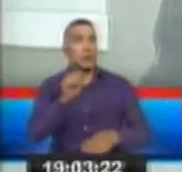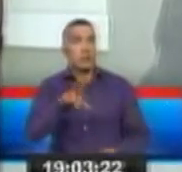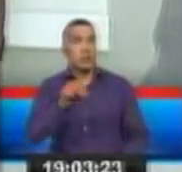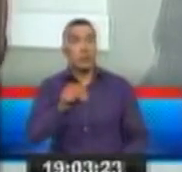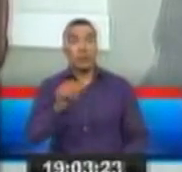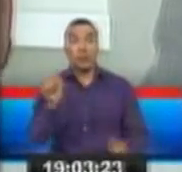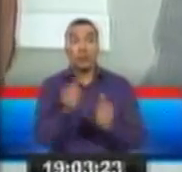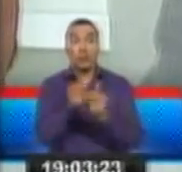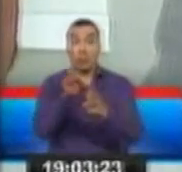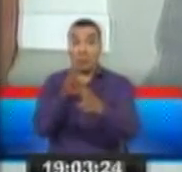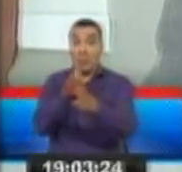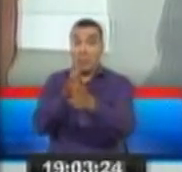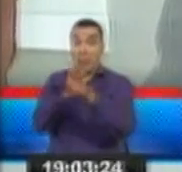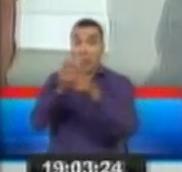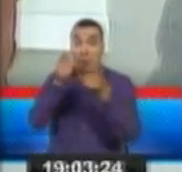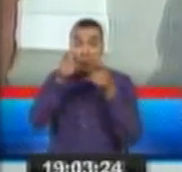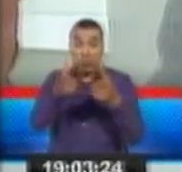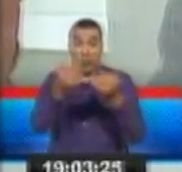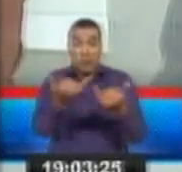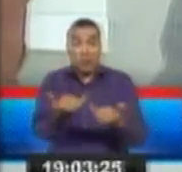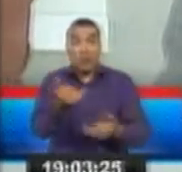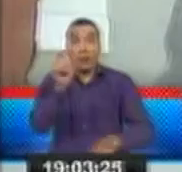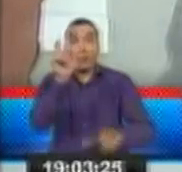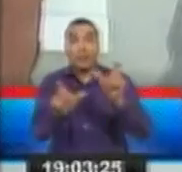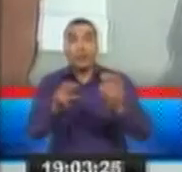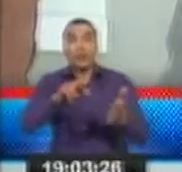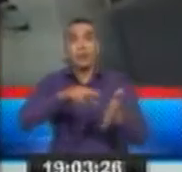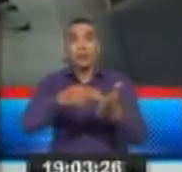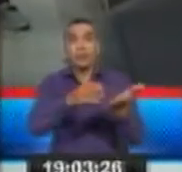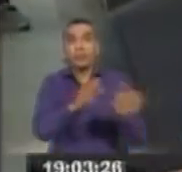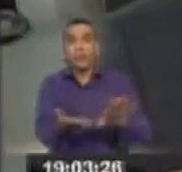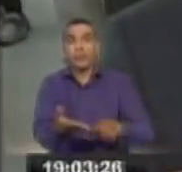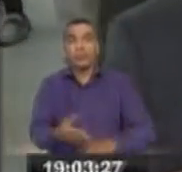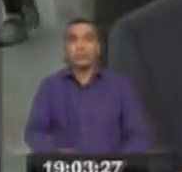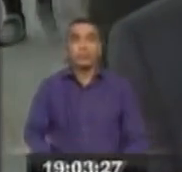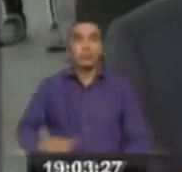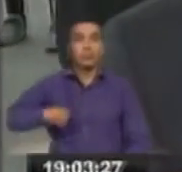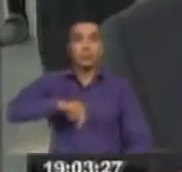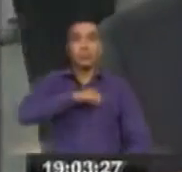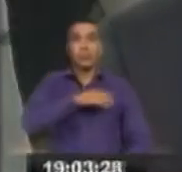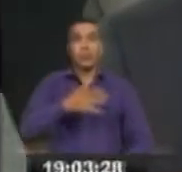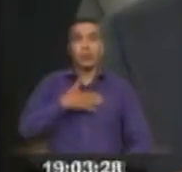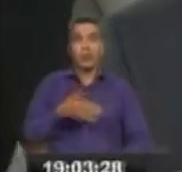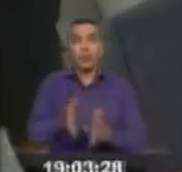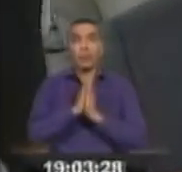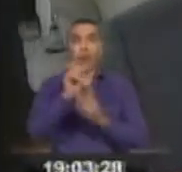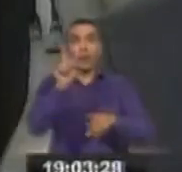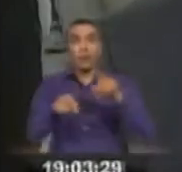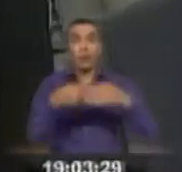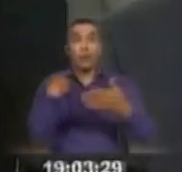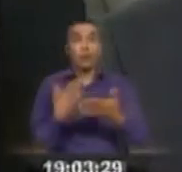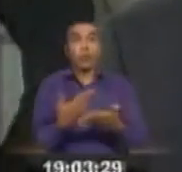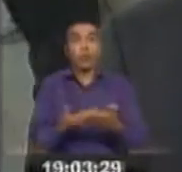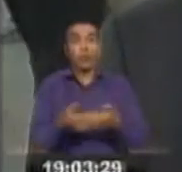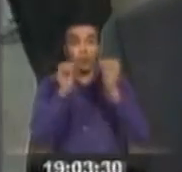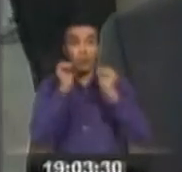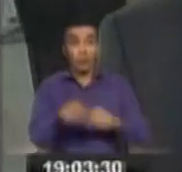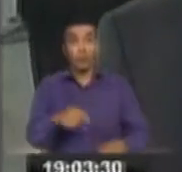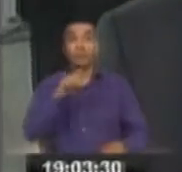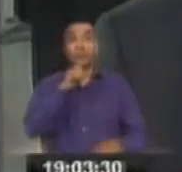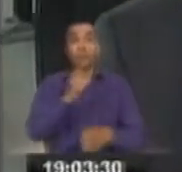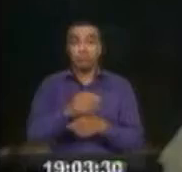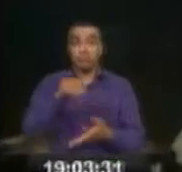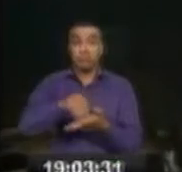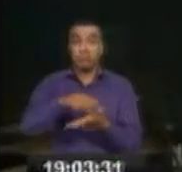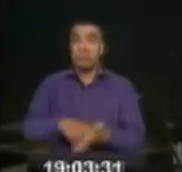fusiles que están en cadena de custodia no son las personas que según la vida por la comentando que estamos solicitando algunos elementos de convicción se pueden de hecho vincular a